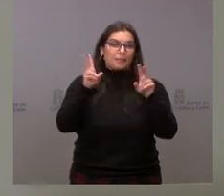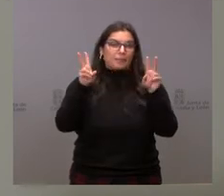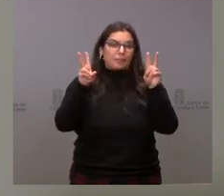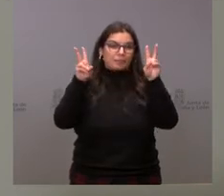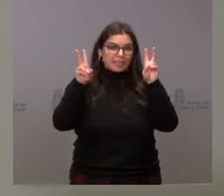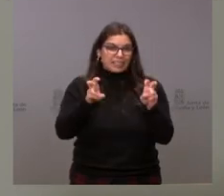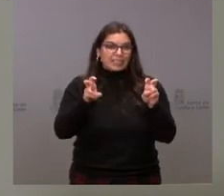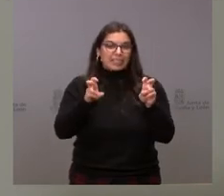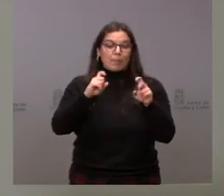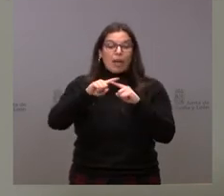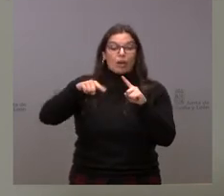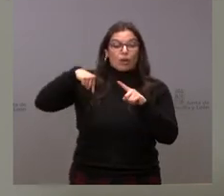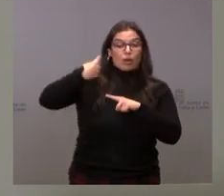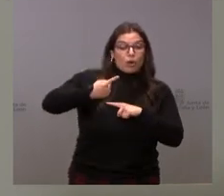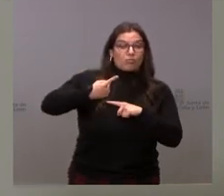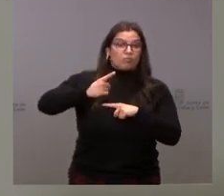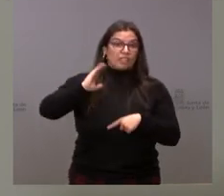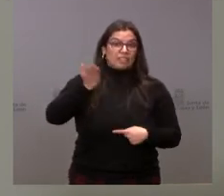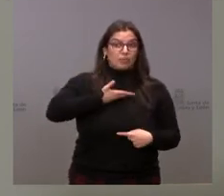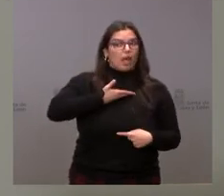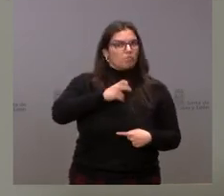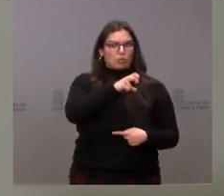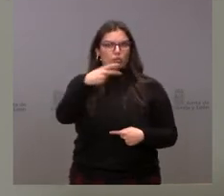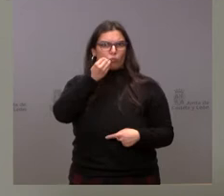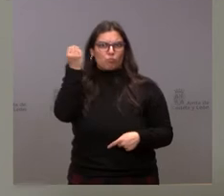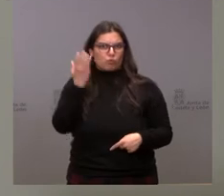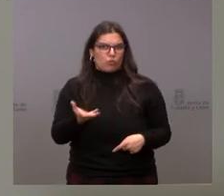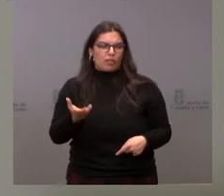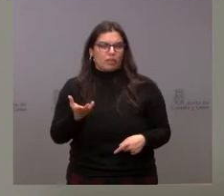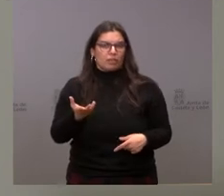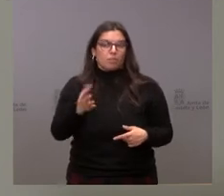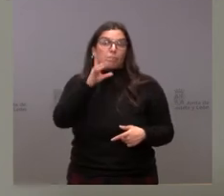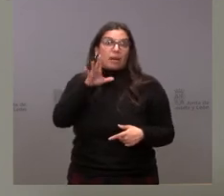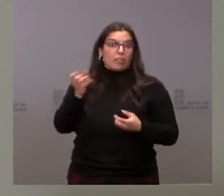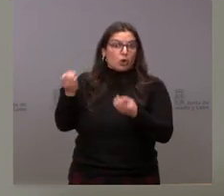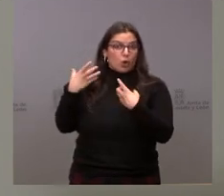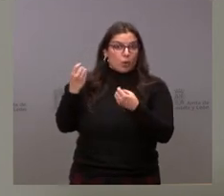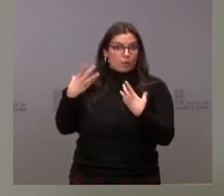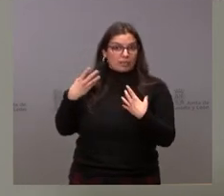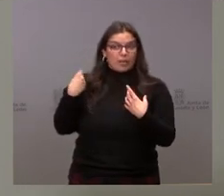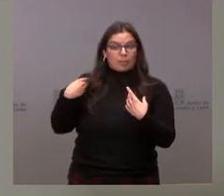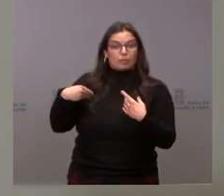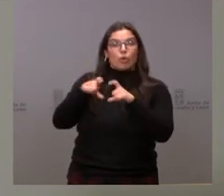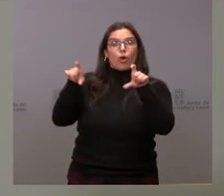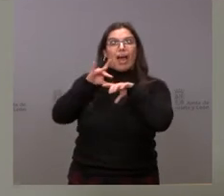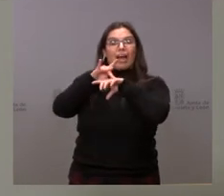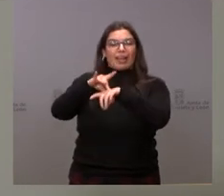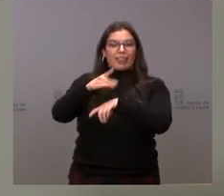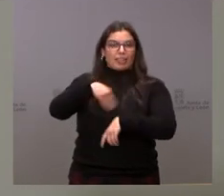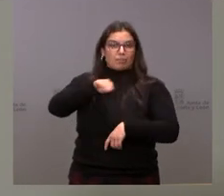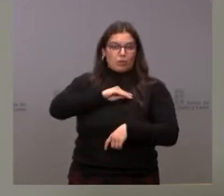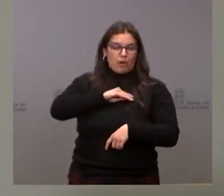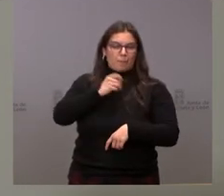efectos secundarios con muy buenas resultados por lo que nos comentaron ayer desde la agencia española de medicamentos y productos